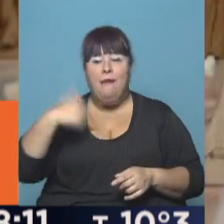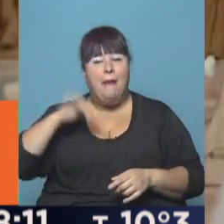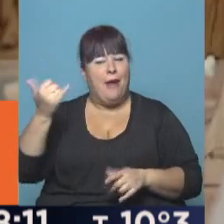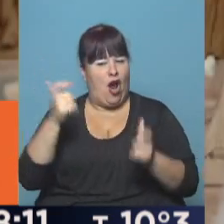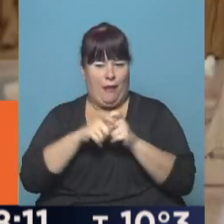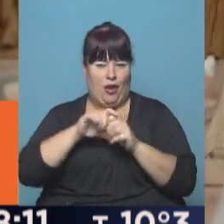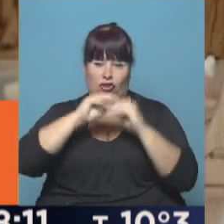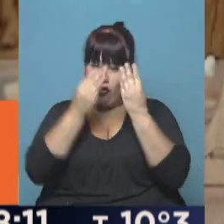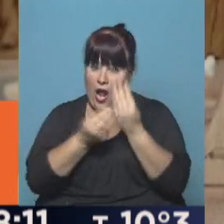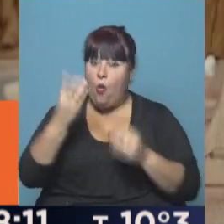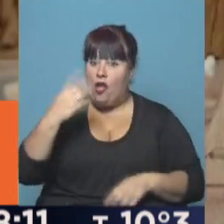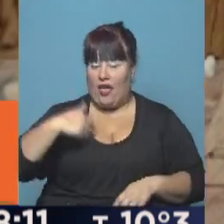estreno de los cuatro argentinos de esta semana